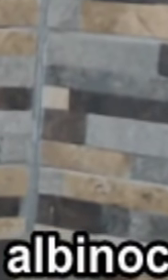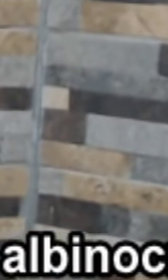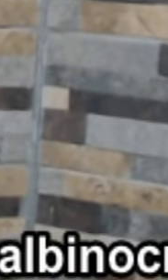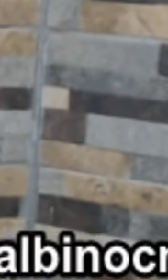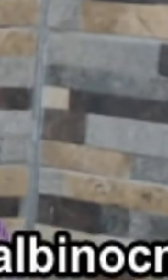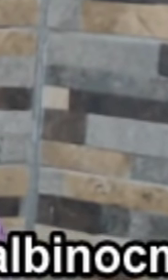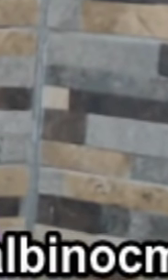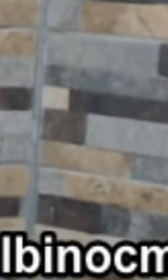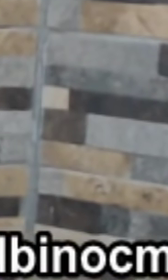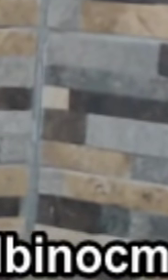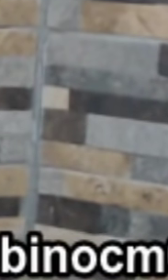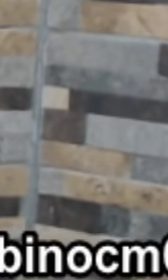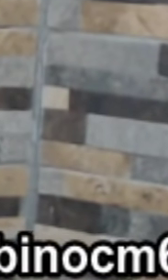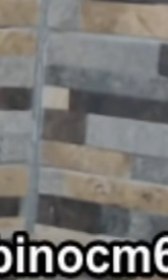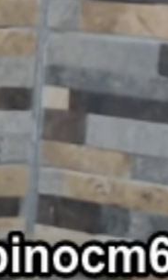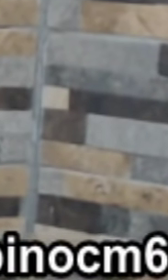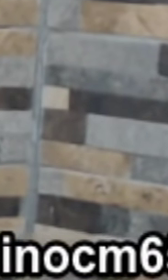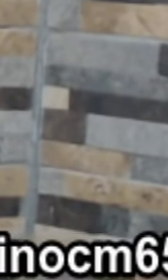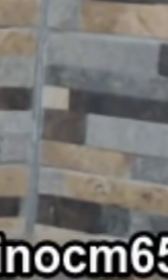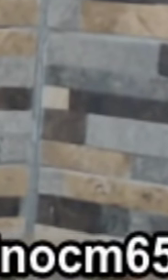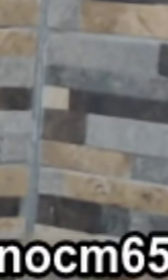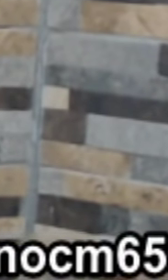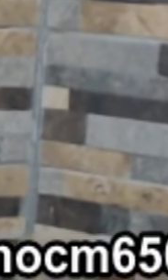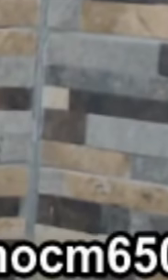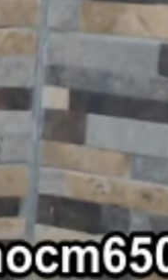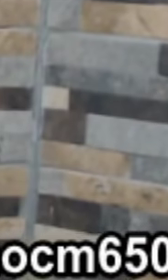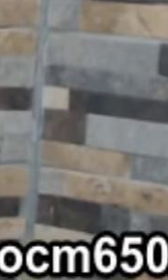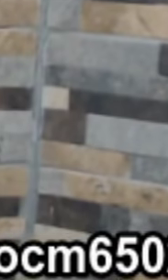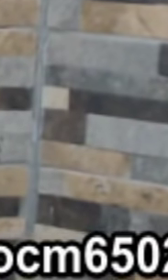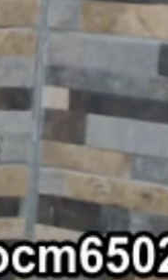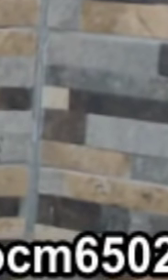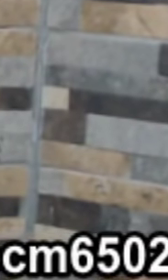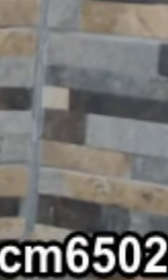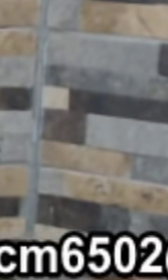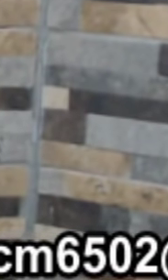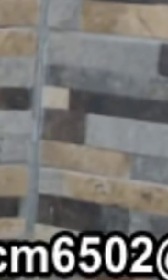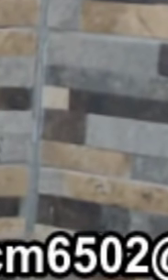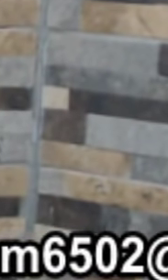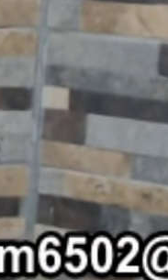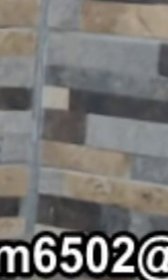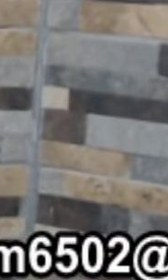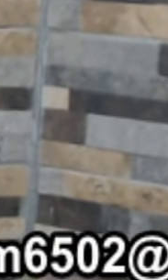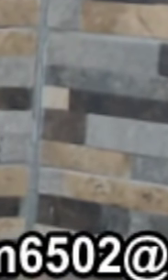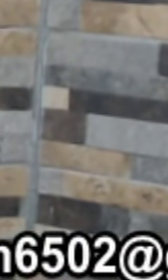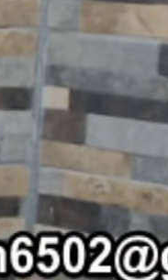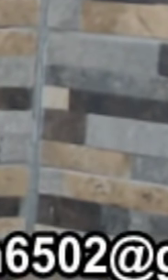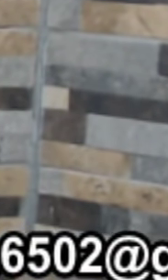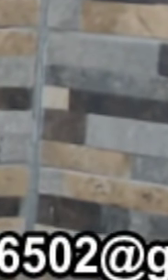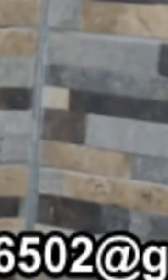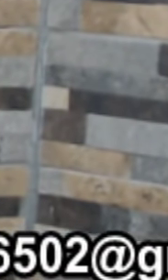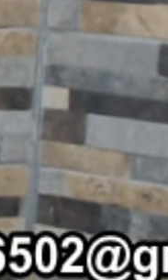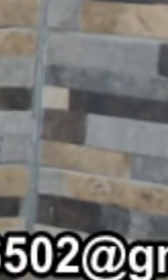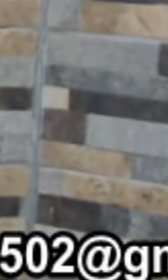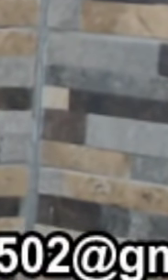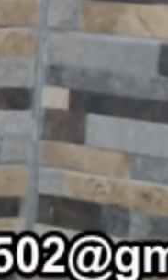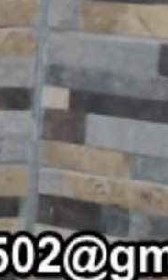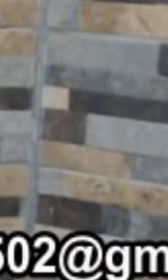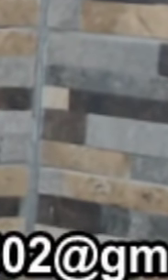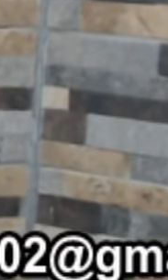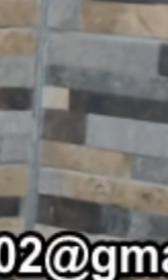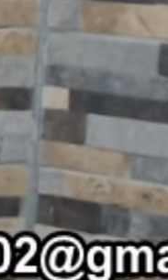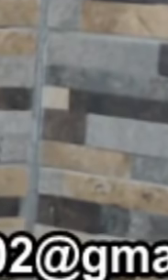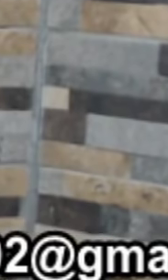la Alianza Federalista a hablar de sus intereses, como son los fideicomisos, el Fondo de